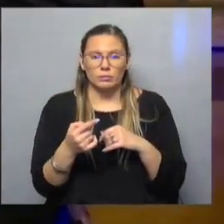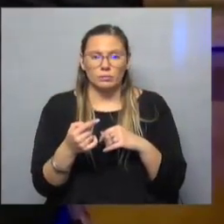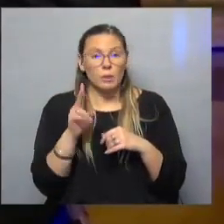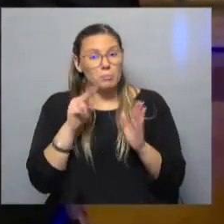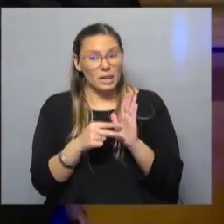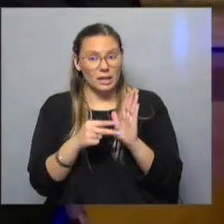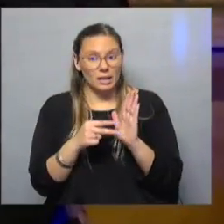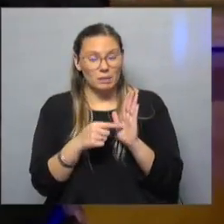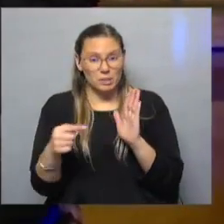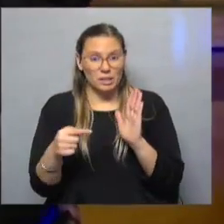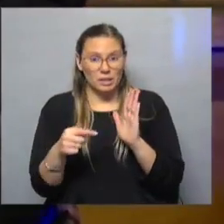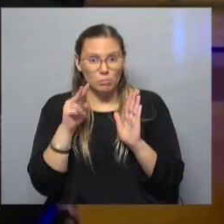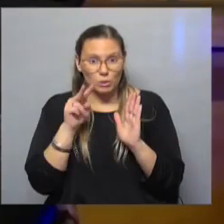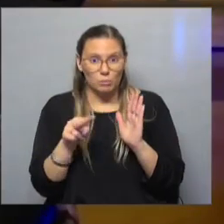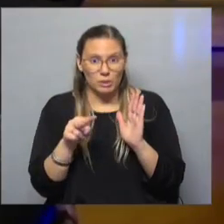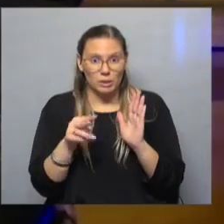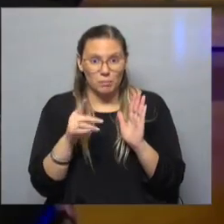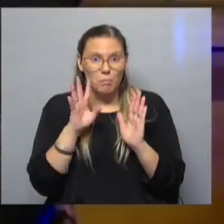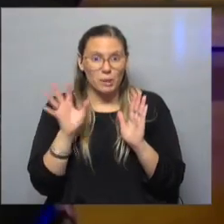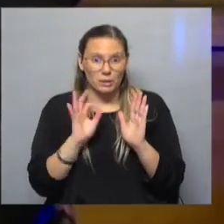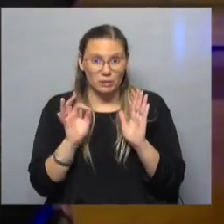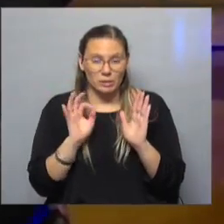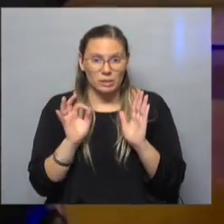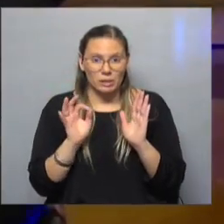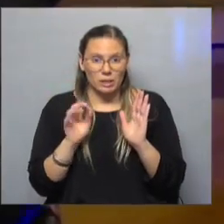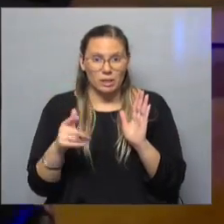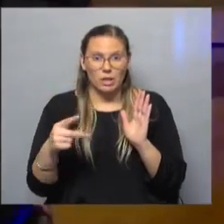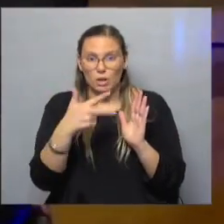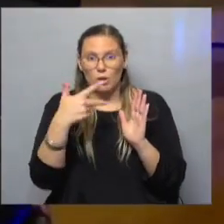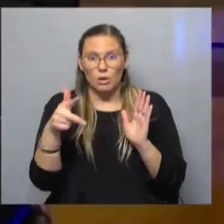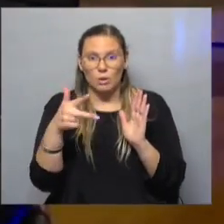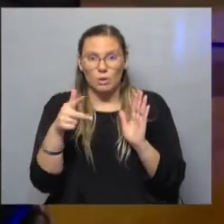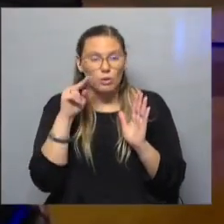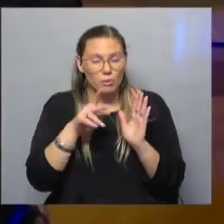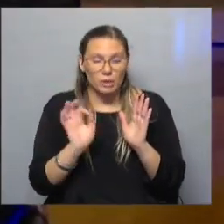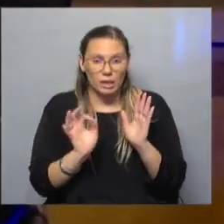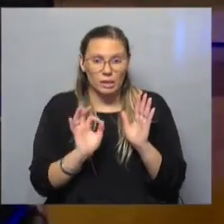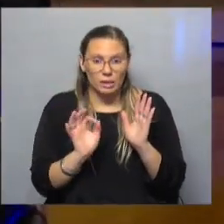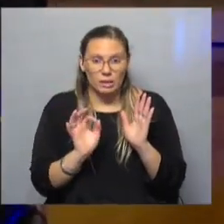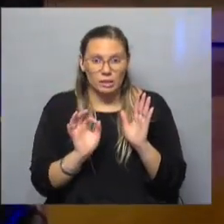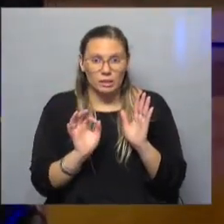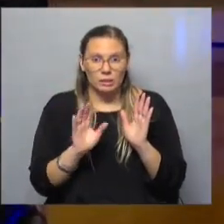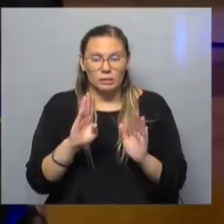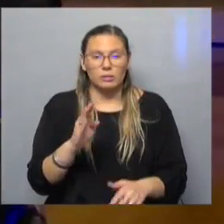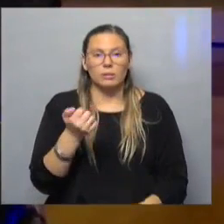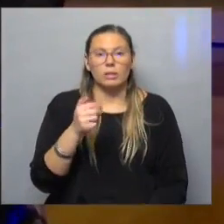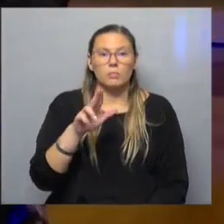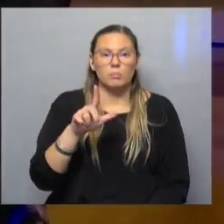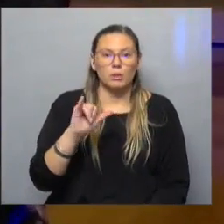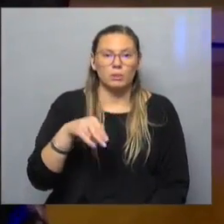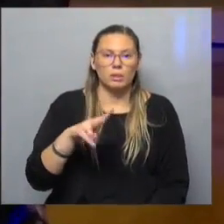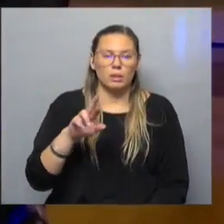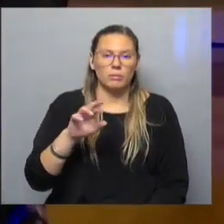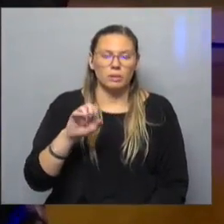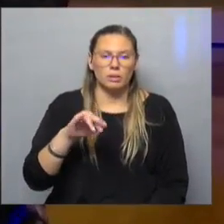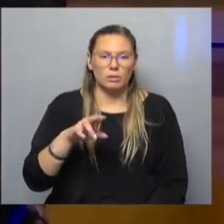mira, vos ves! Me encandilé, perdón, chicos. Está pasando todo lo que tiene que pasar, no veo nada. Acá, Paulina Viroga,